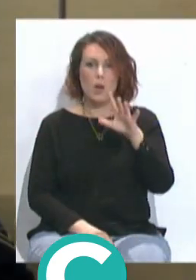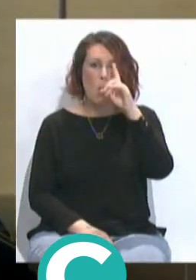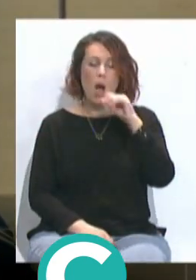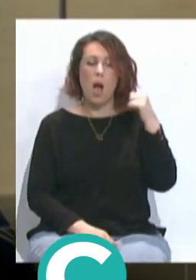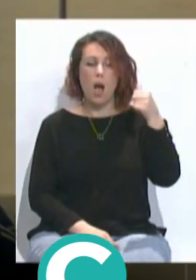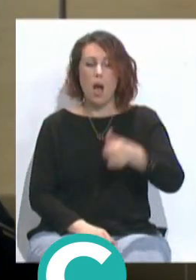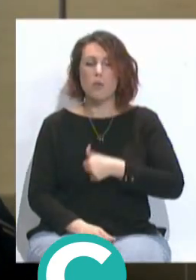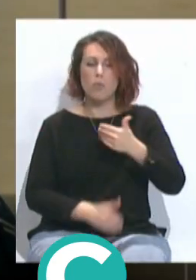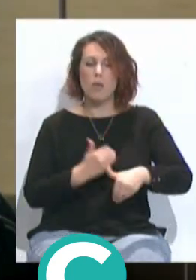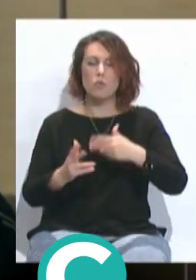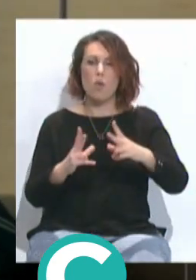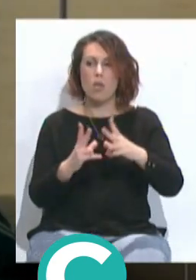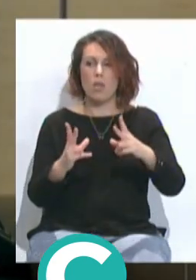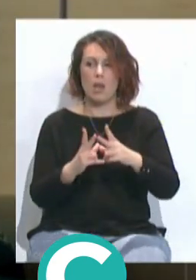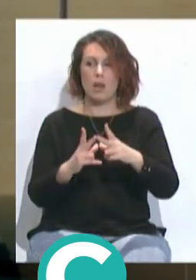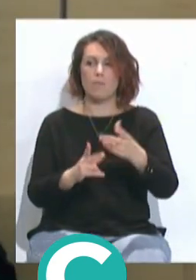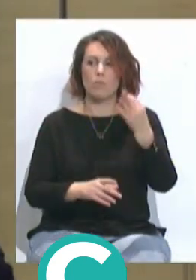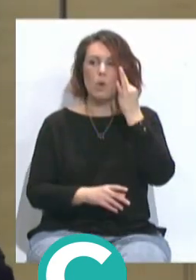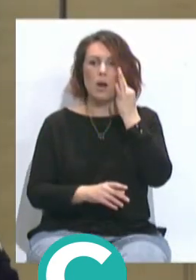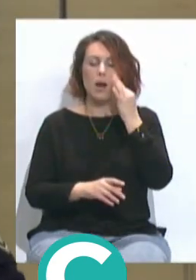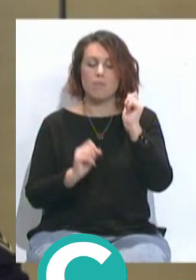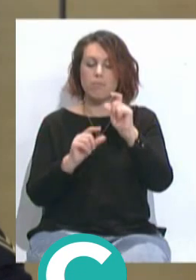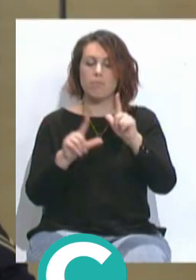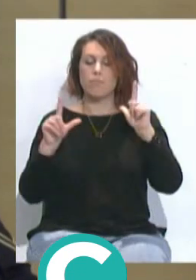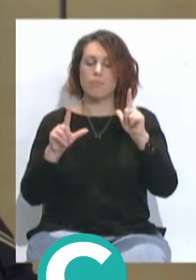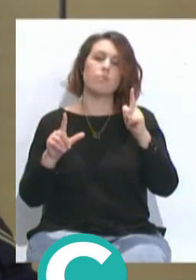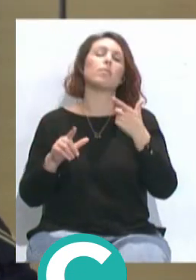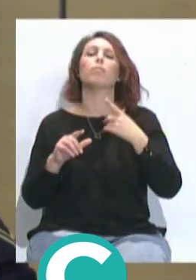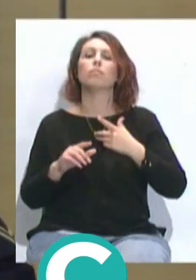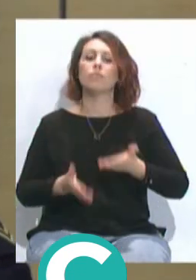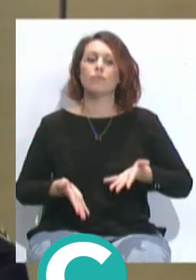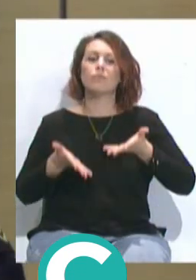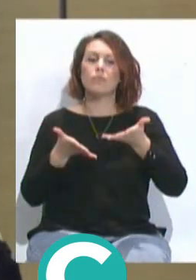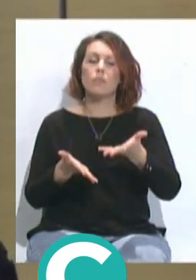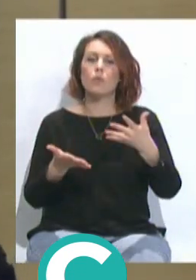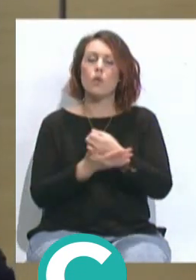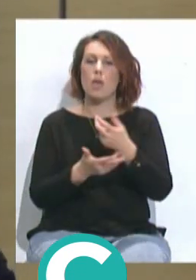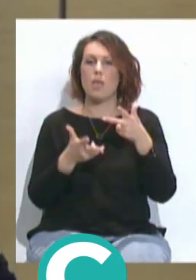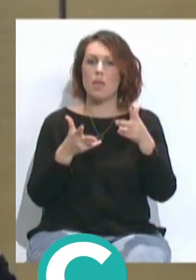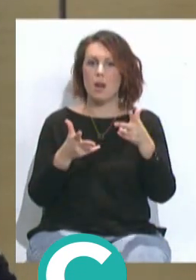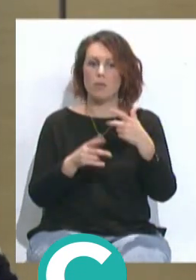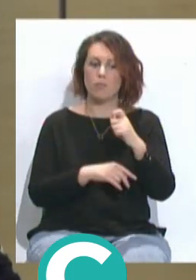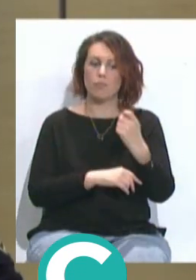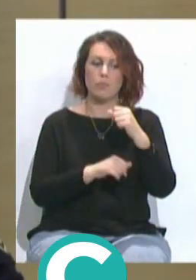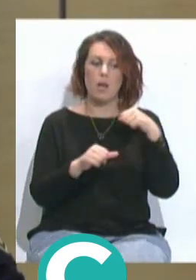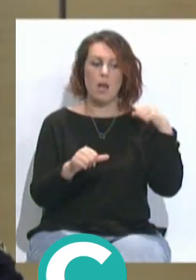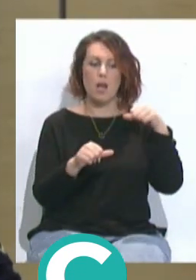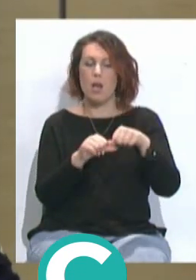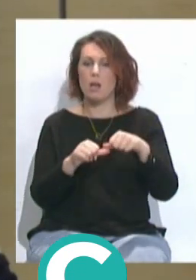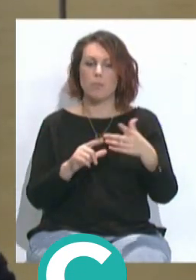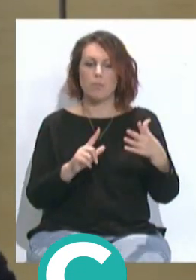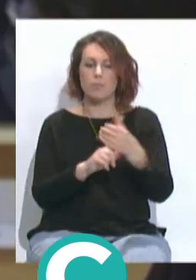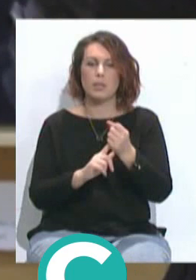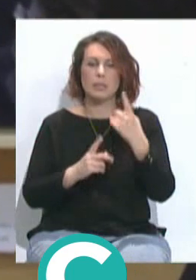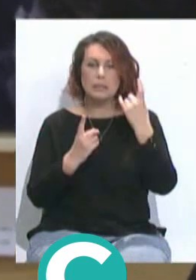de grandes avances sociales con las mujeres como protagonistas e impulsoras de todos los derechos y conquistas conseguidos con mucho